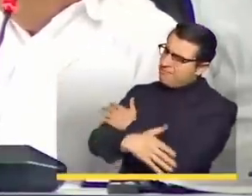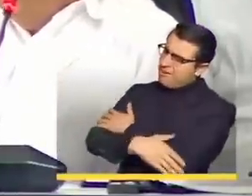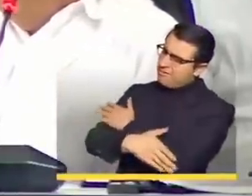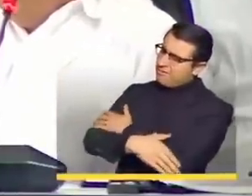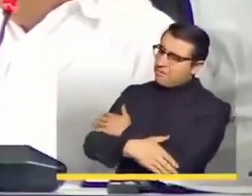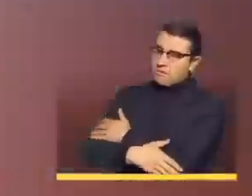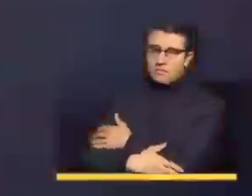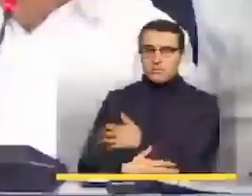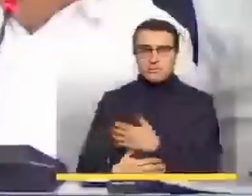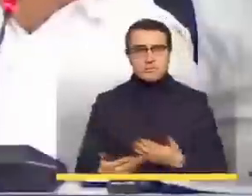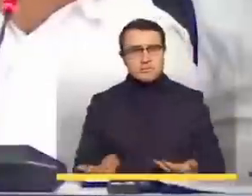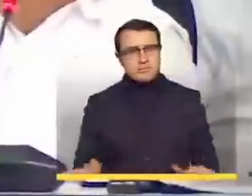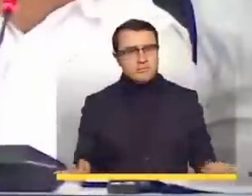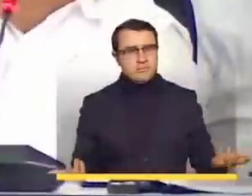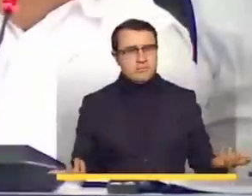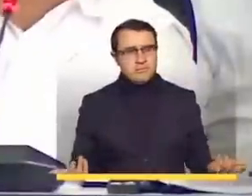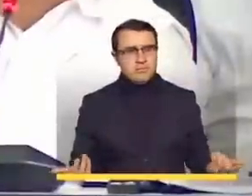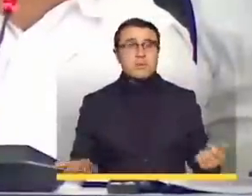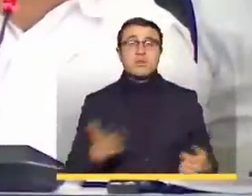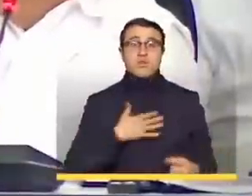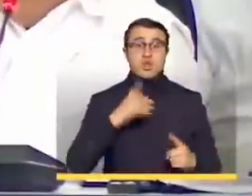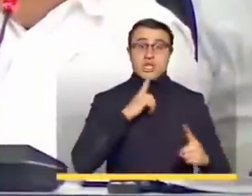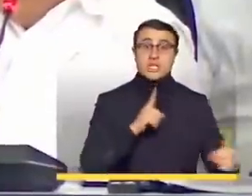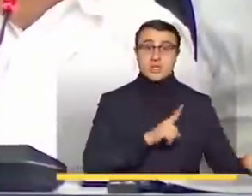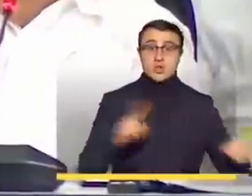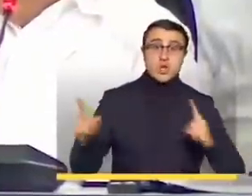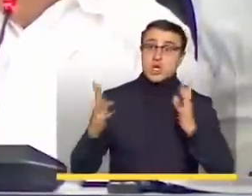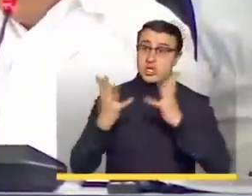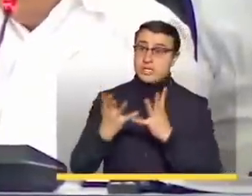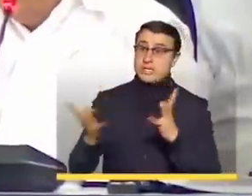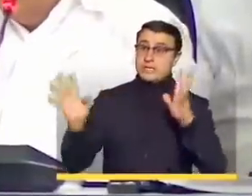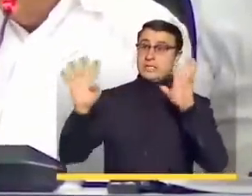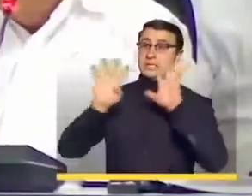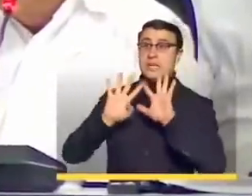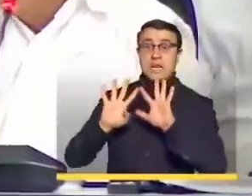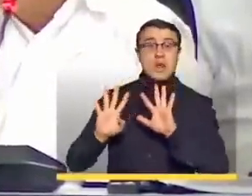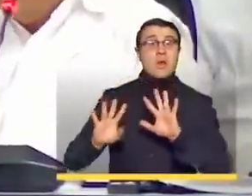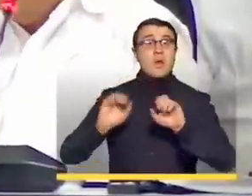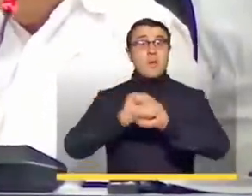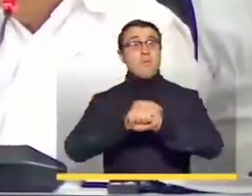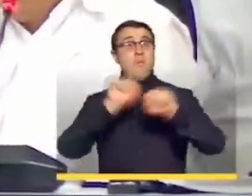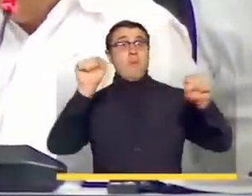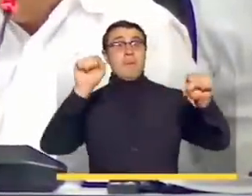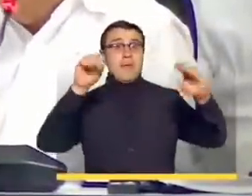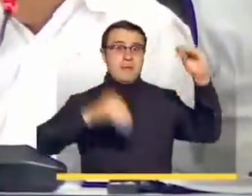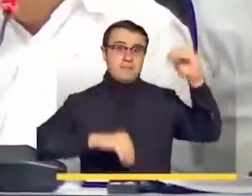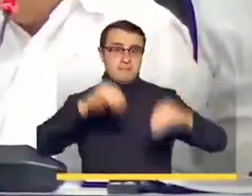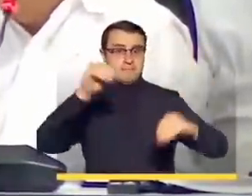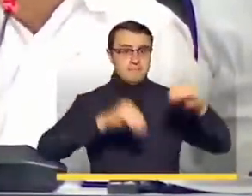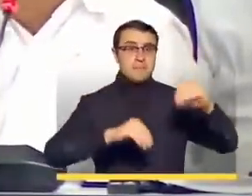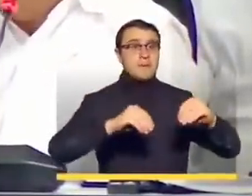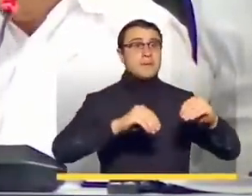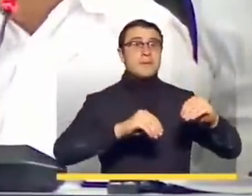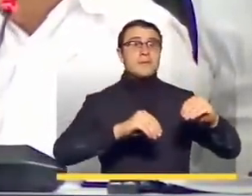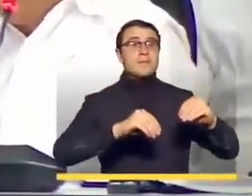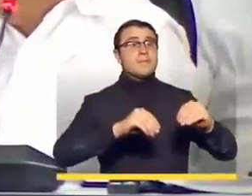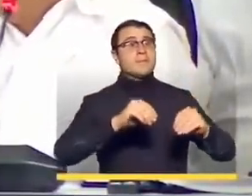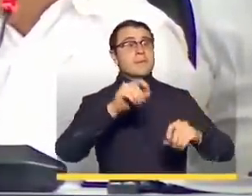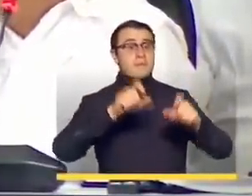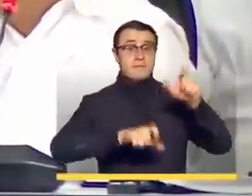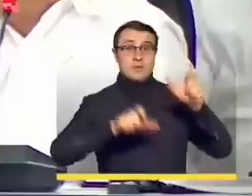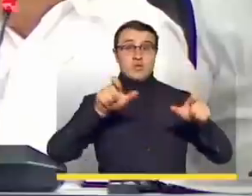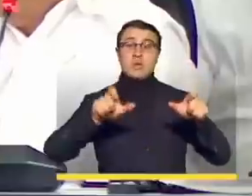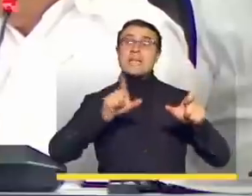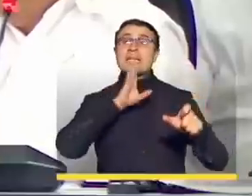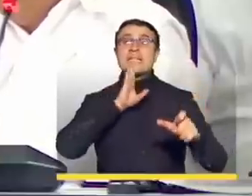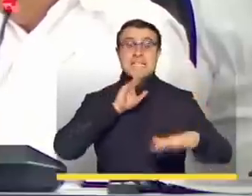Yo afirmaba en mis discursos, los senadores de la República hacían por las mañanas las listas de quienes iban a ser